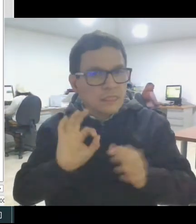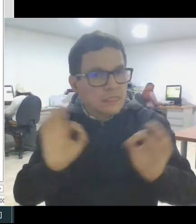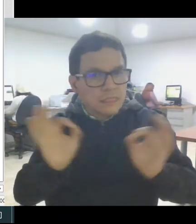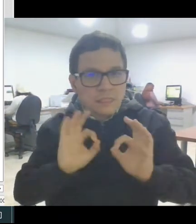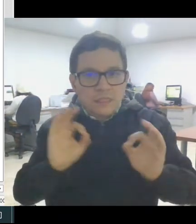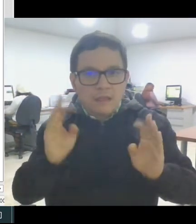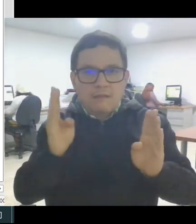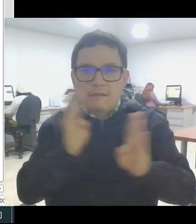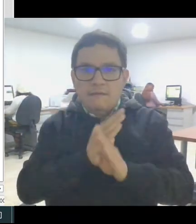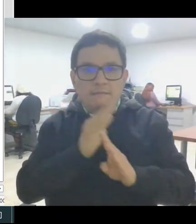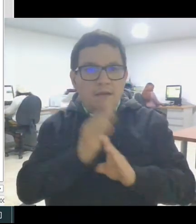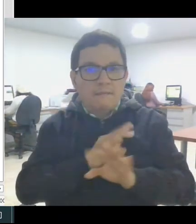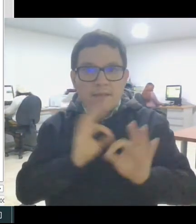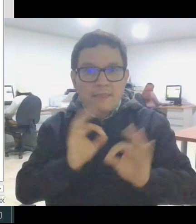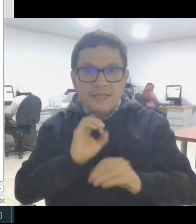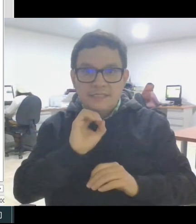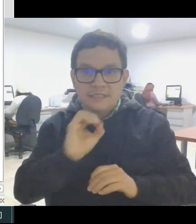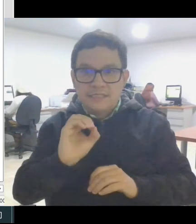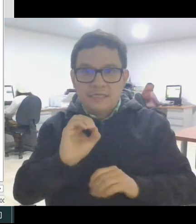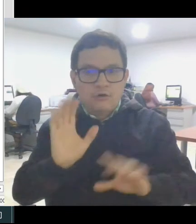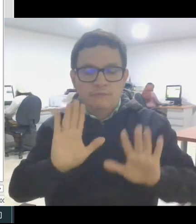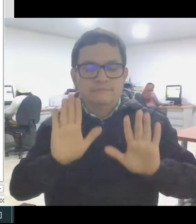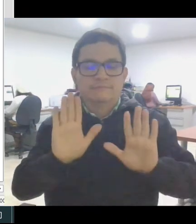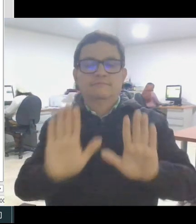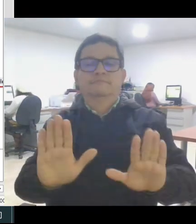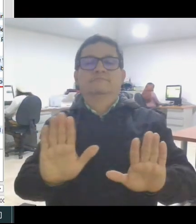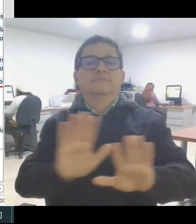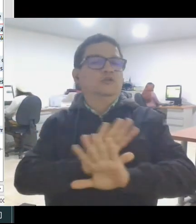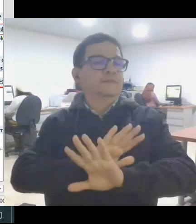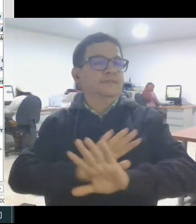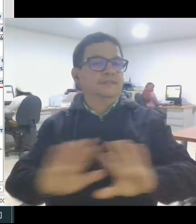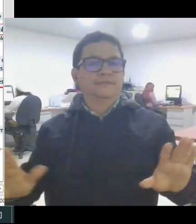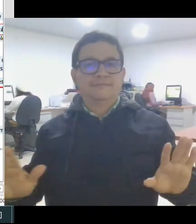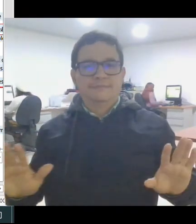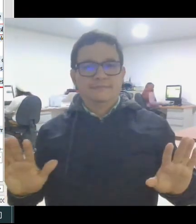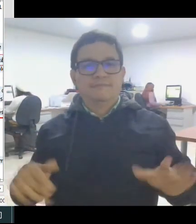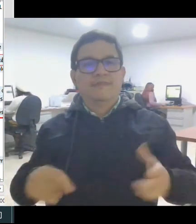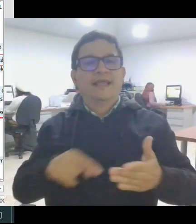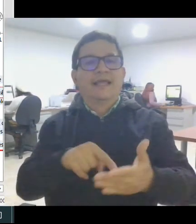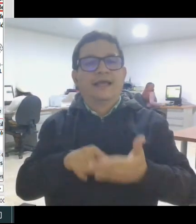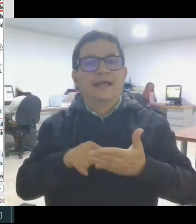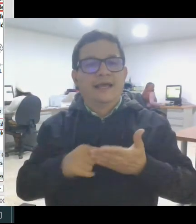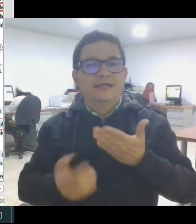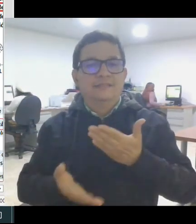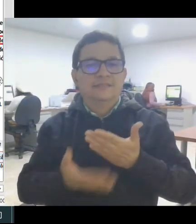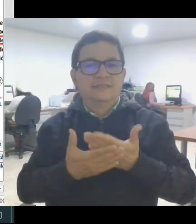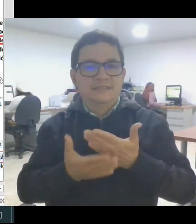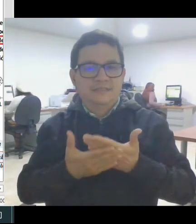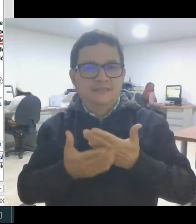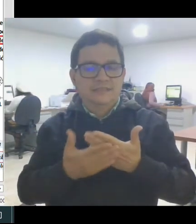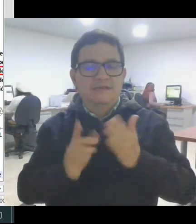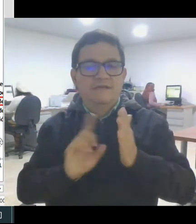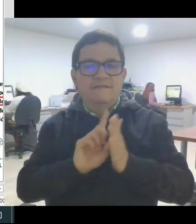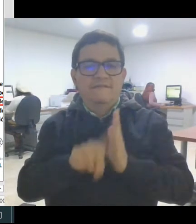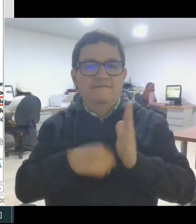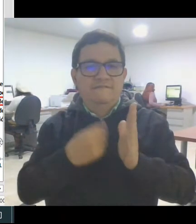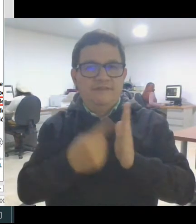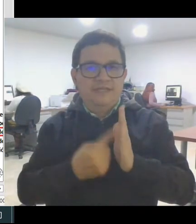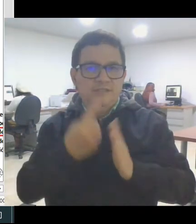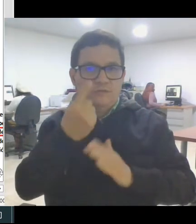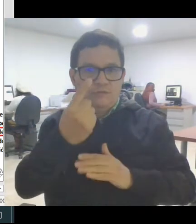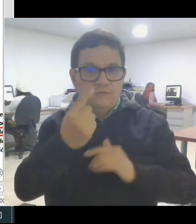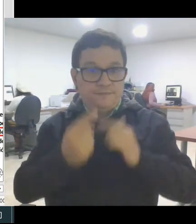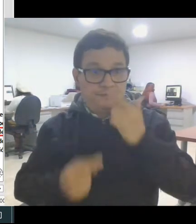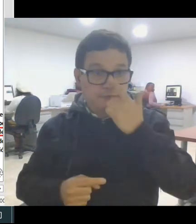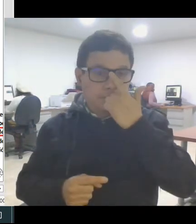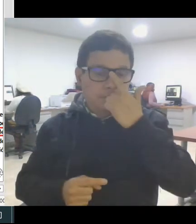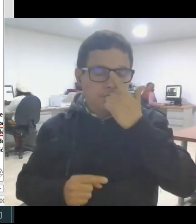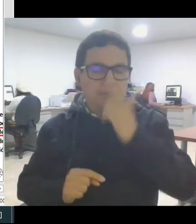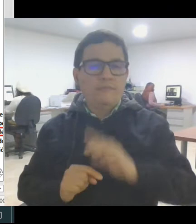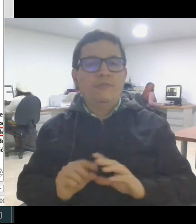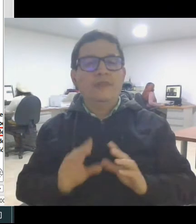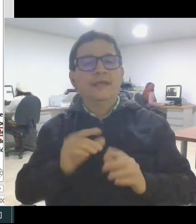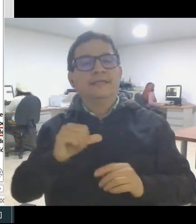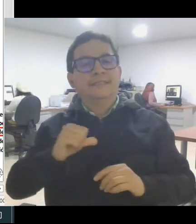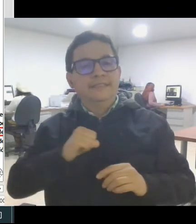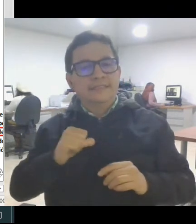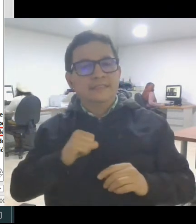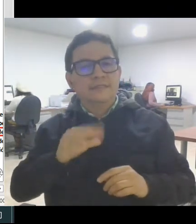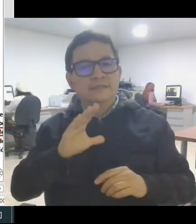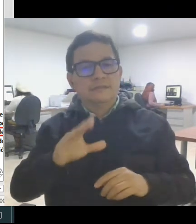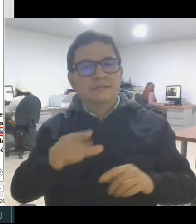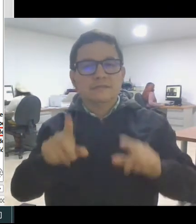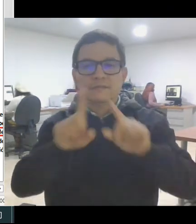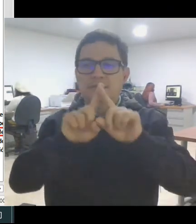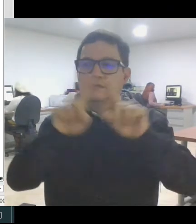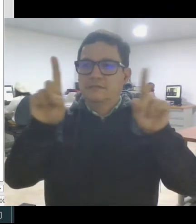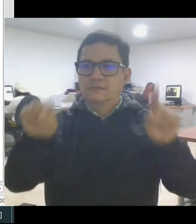solución factible, deténgase. Eso es lo que me está diciendo para la fase 1. Es decir, tengo este